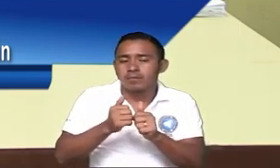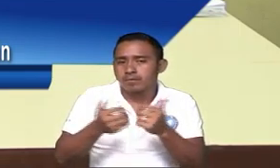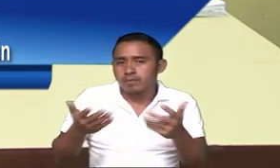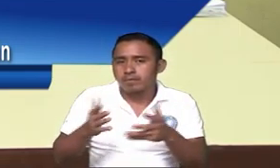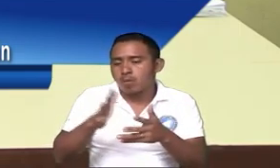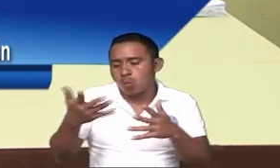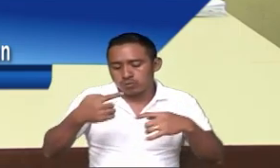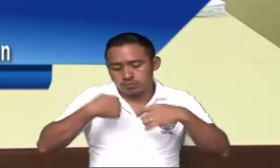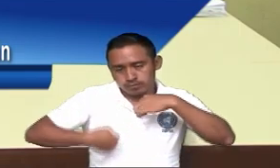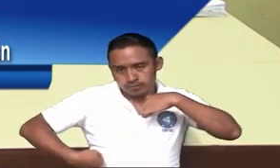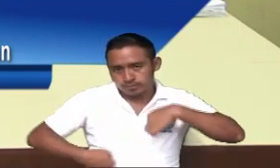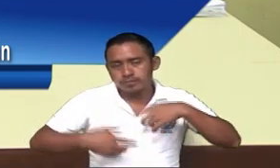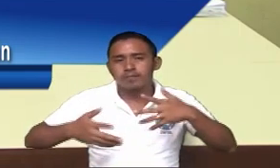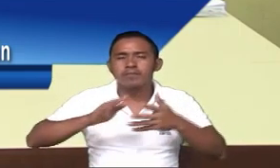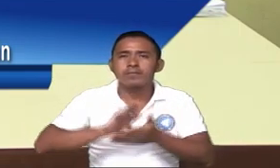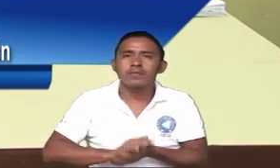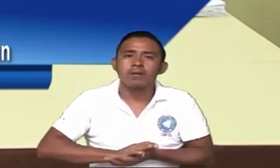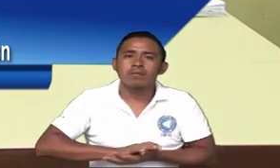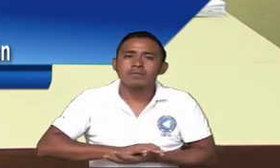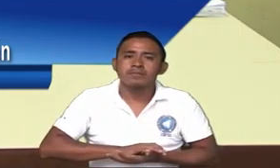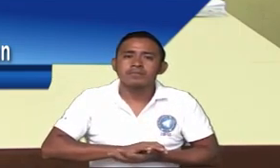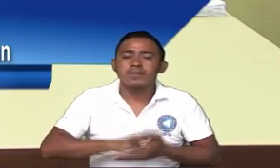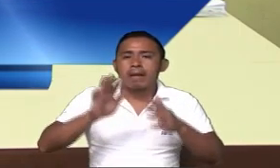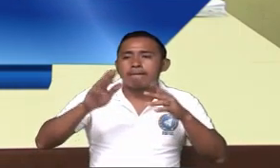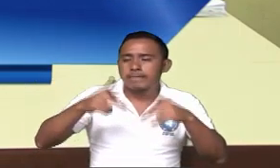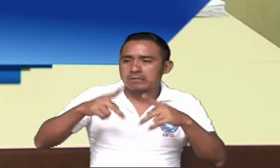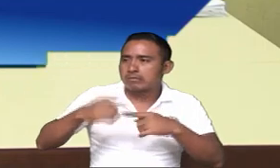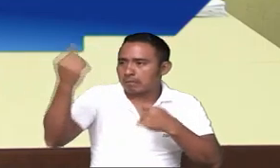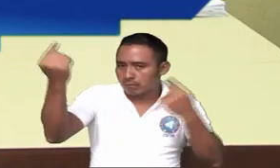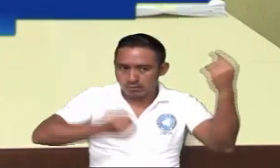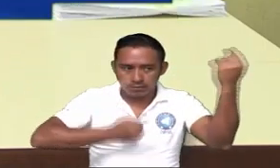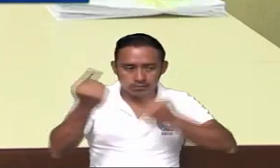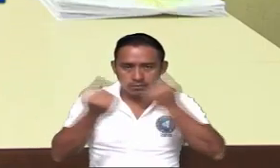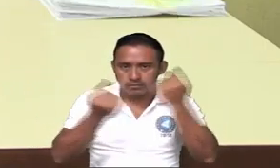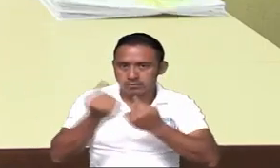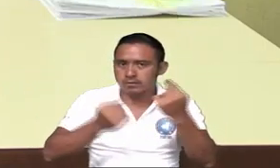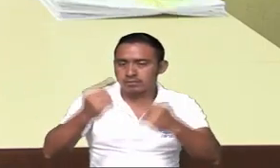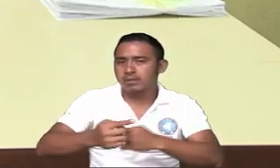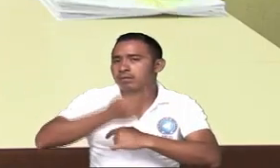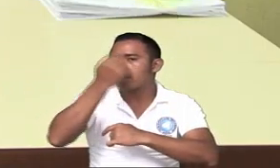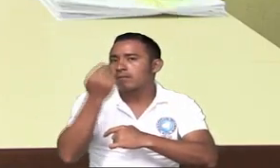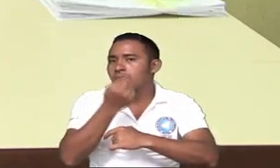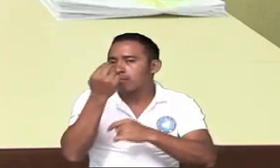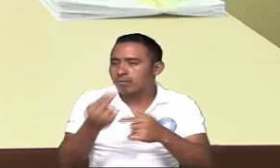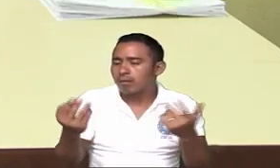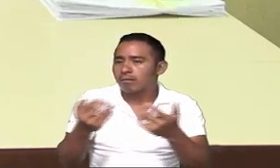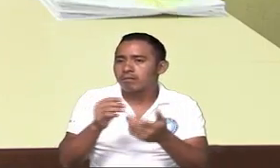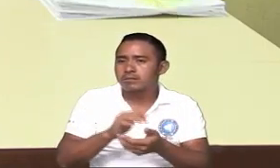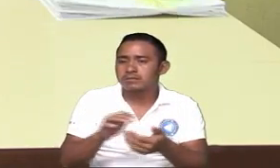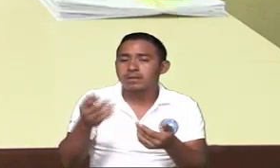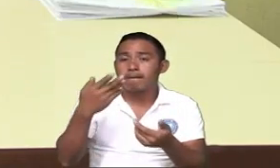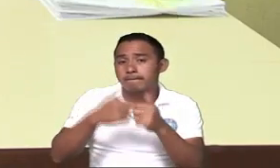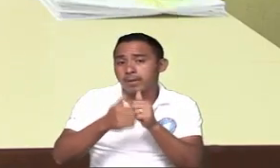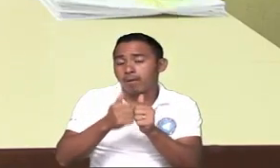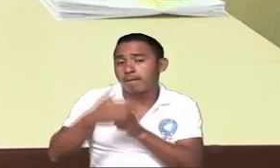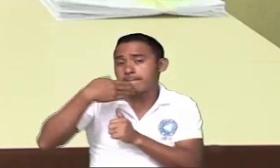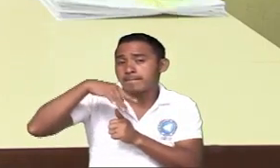Bien. Frecuentemente, no es muy frecuente que las personas vengan por su motivo de consulta sea el mal aliento,